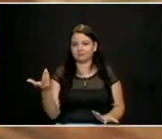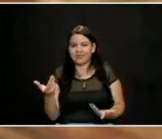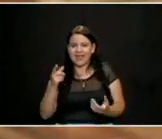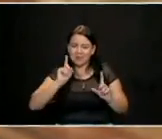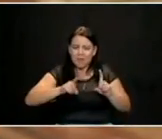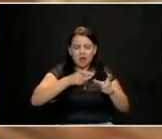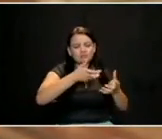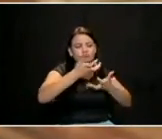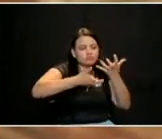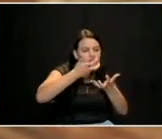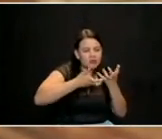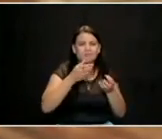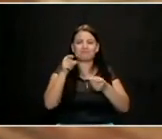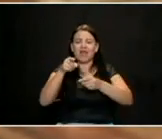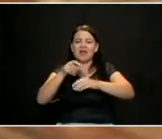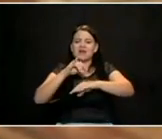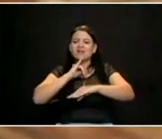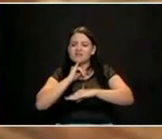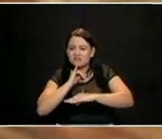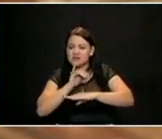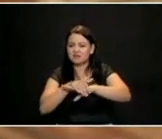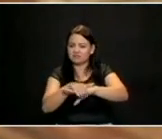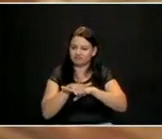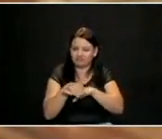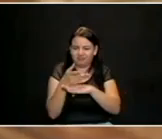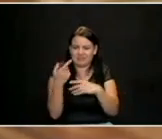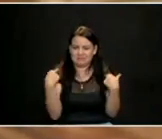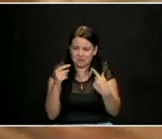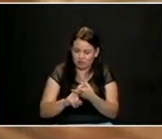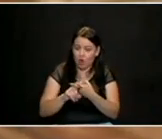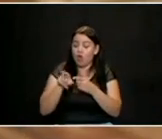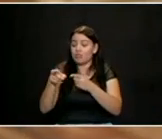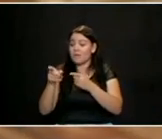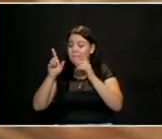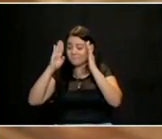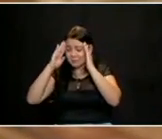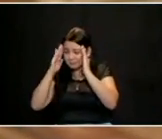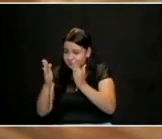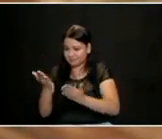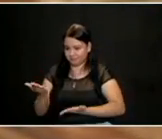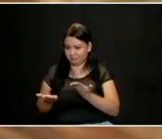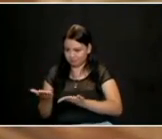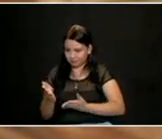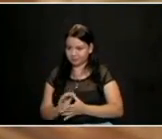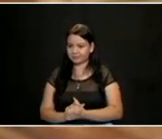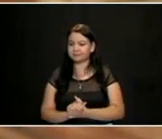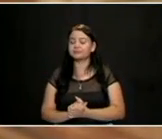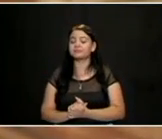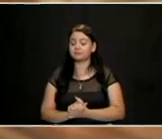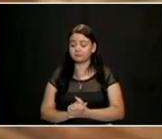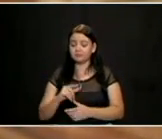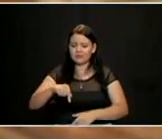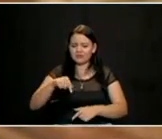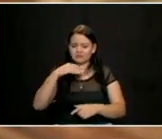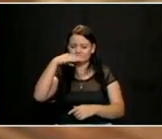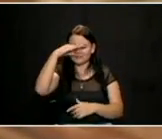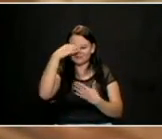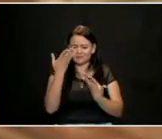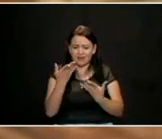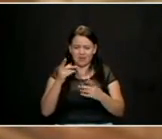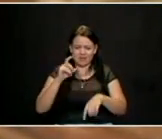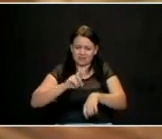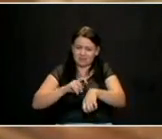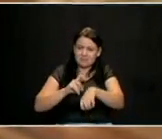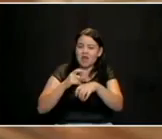en bilingüismo, en servicio al cliente. Vamos a consolidar la oferta de Medellín, no solamente en el tema ecoturístico y en